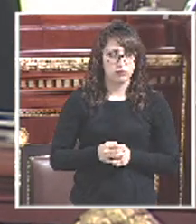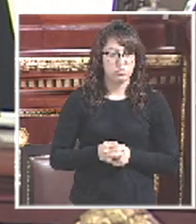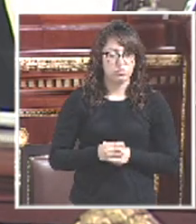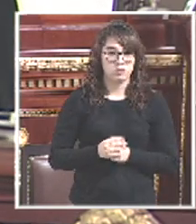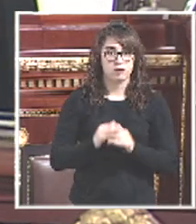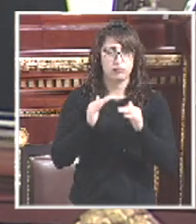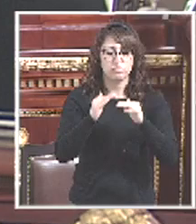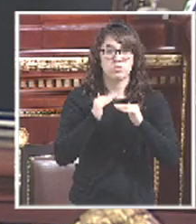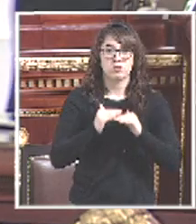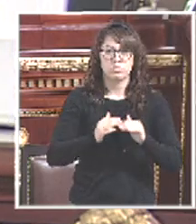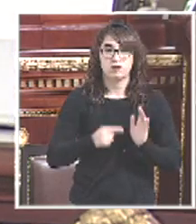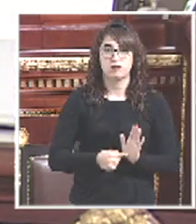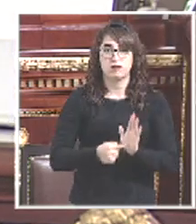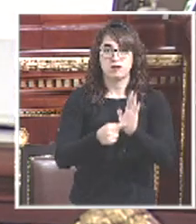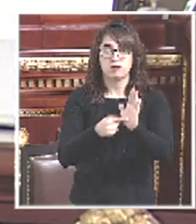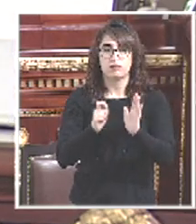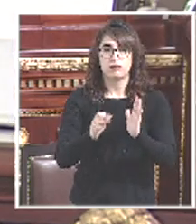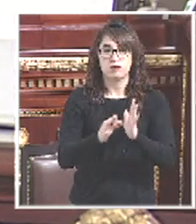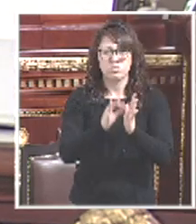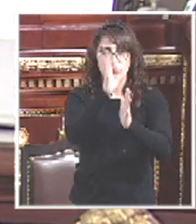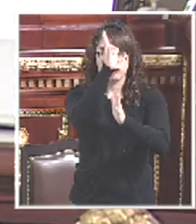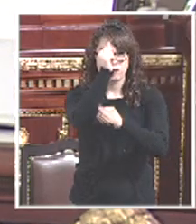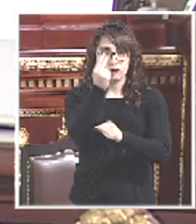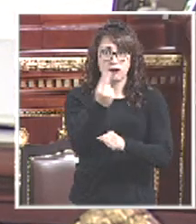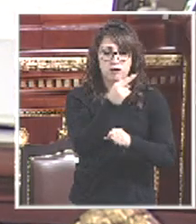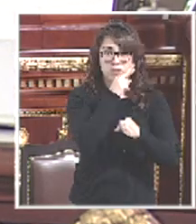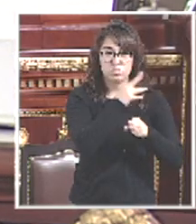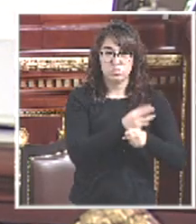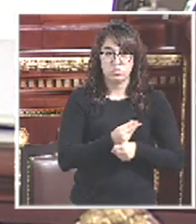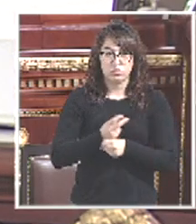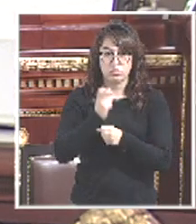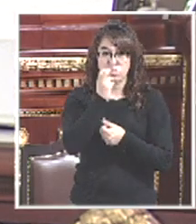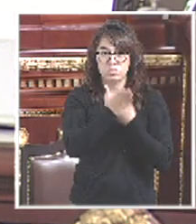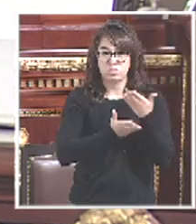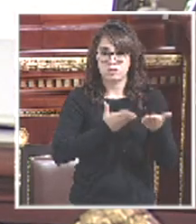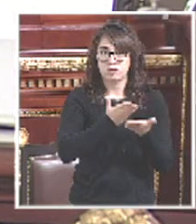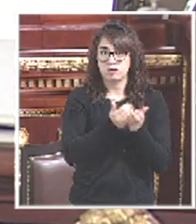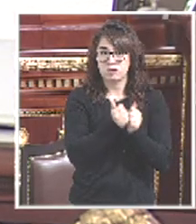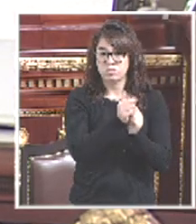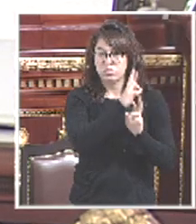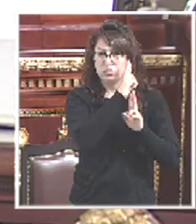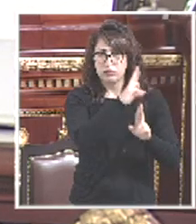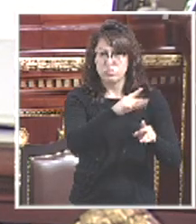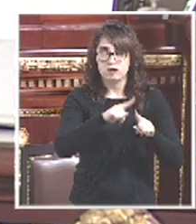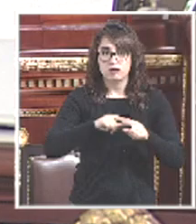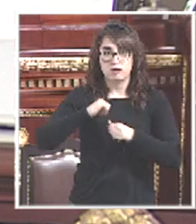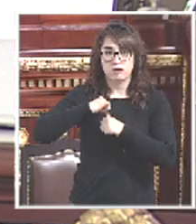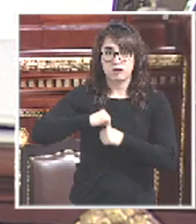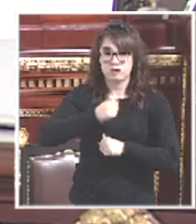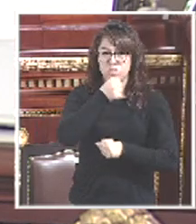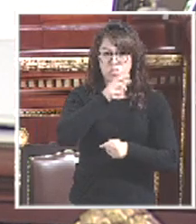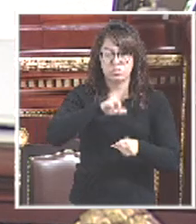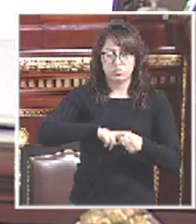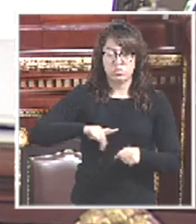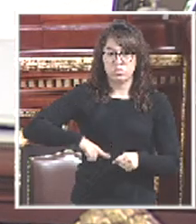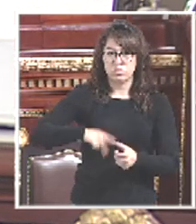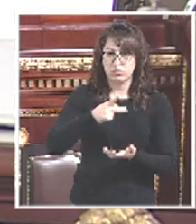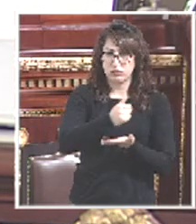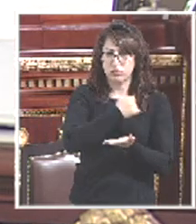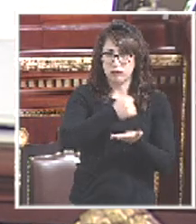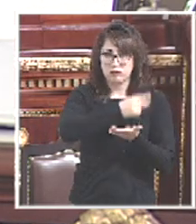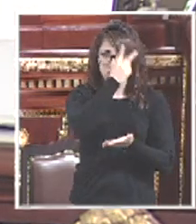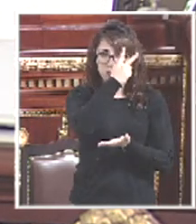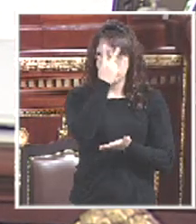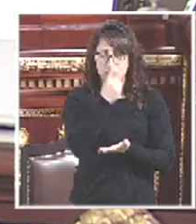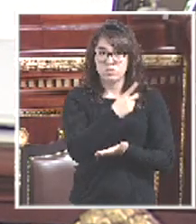Para presentar una proposición con punto de acuerdo de urgente y obvia resolución, por la que se exhorta a la Secretaría de Gobierno de la Ciudad de México a